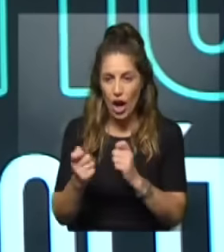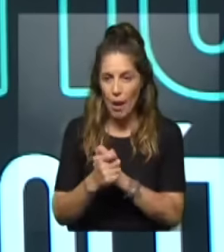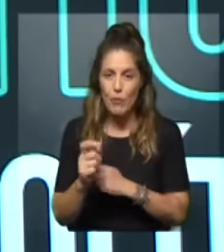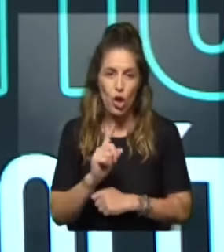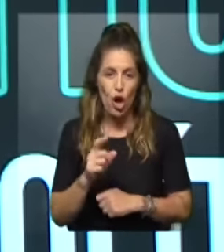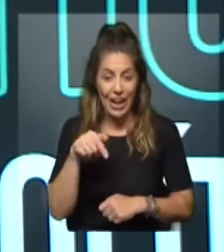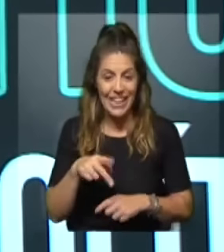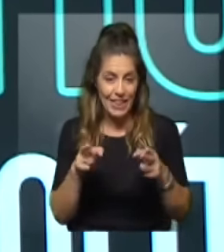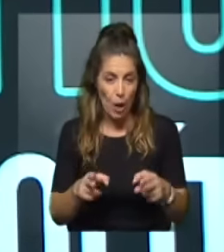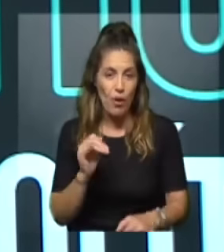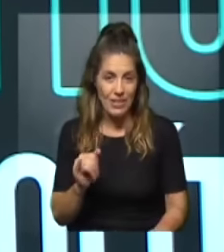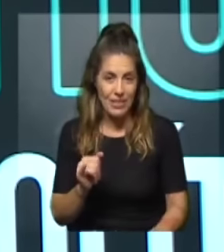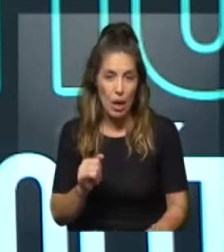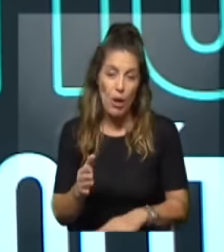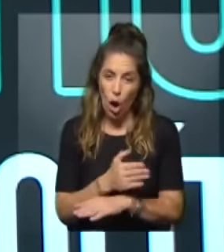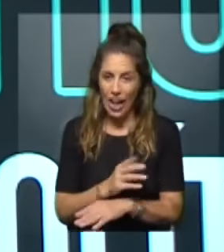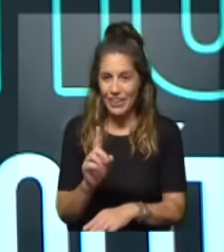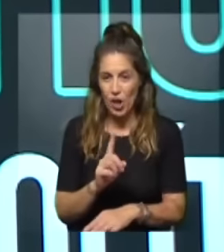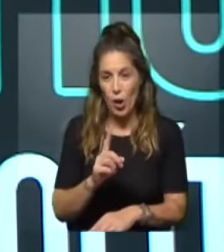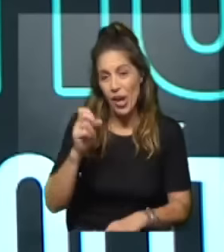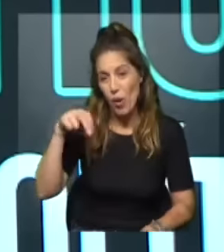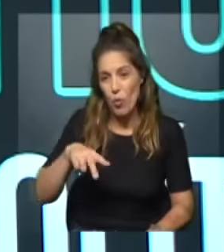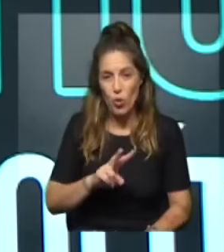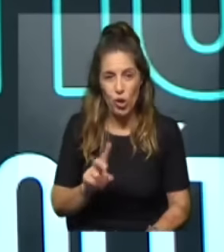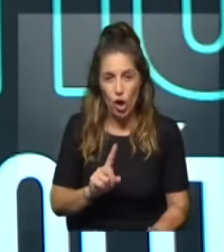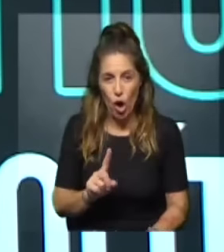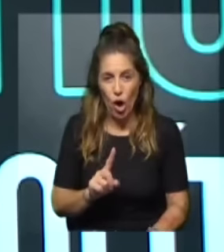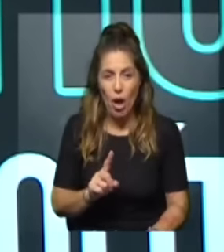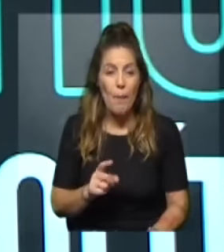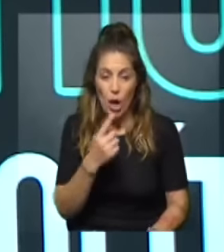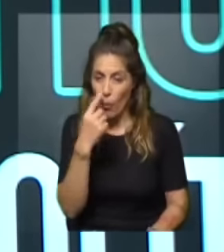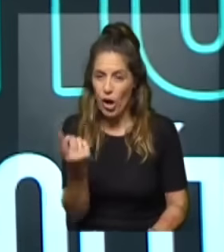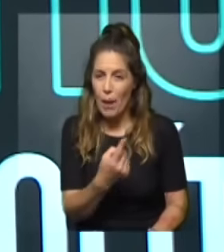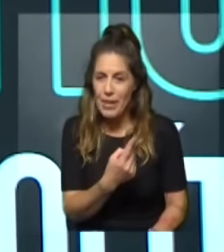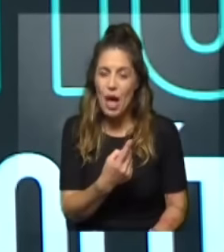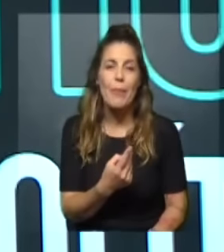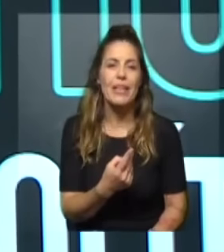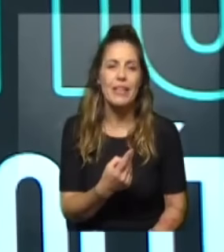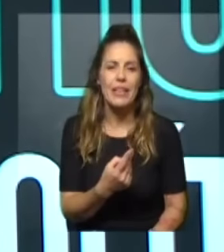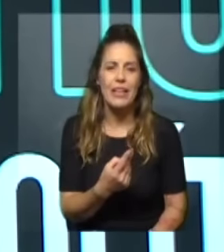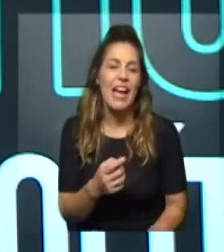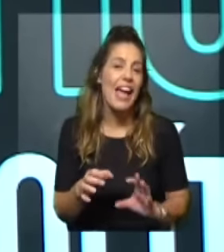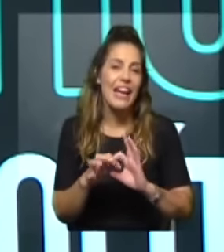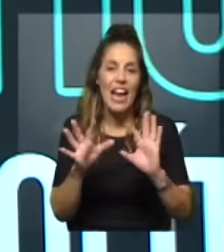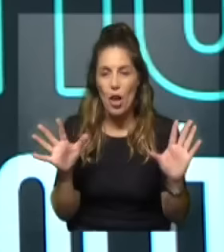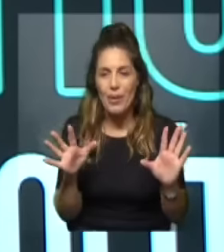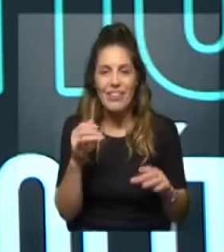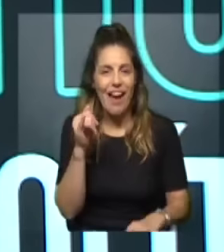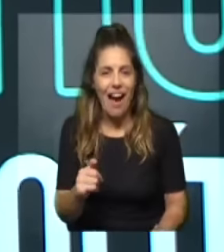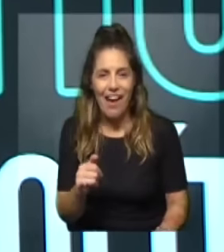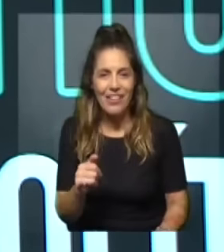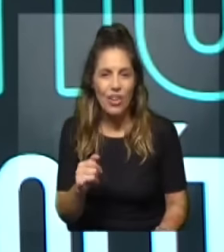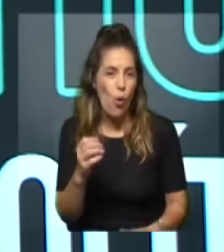digamos pero no los que sucedieron antes no es tan habitual que sucedan pero muy rápidamente sí eh claramente hay un